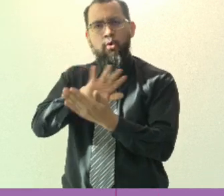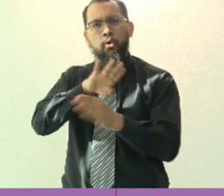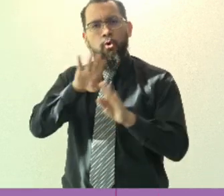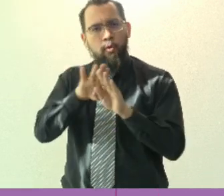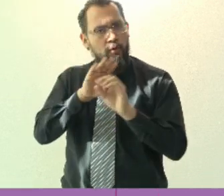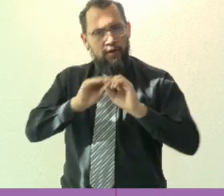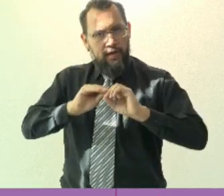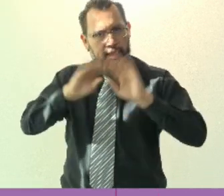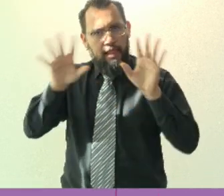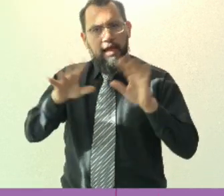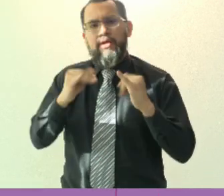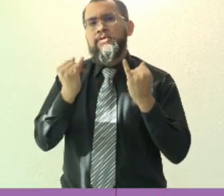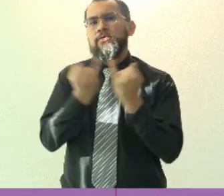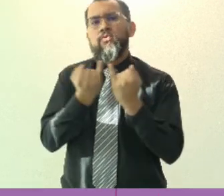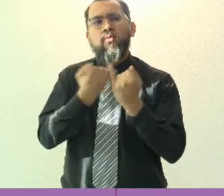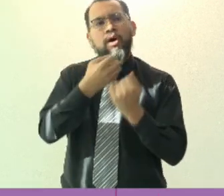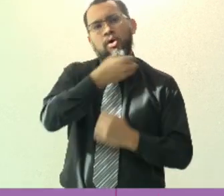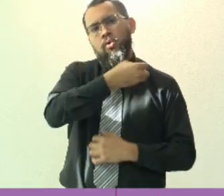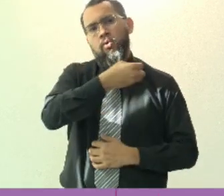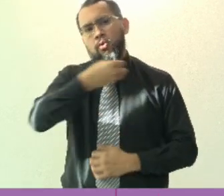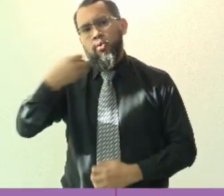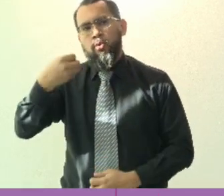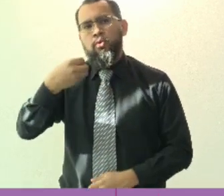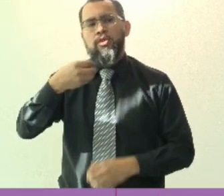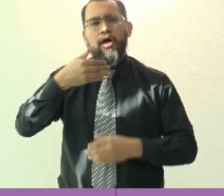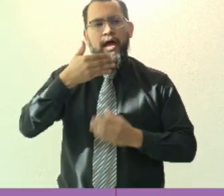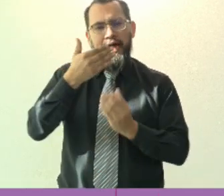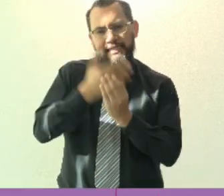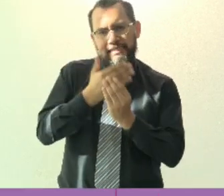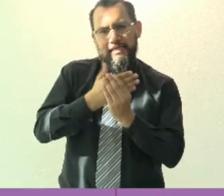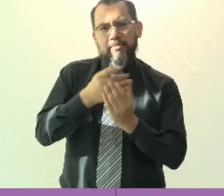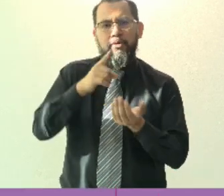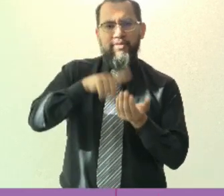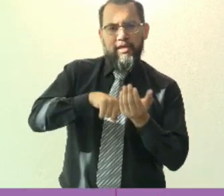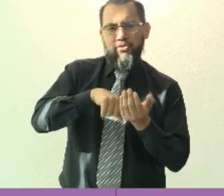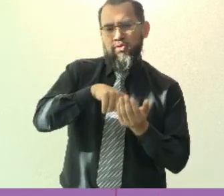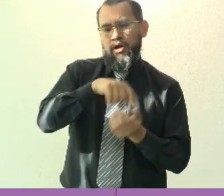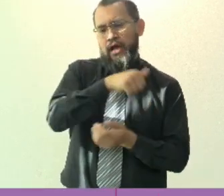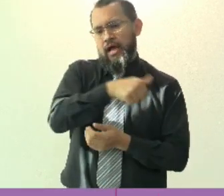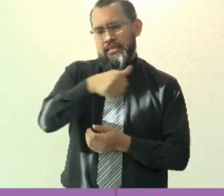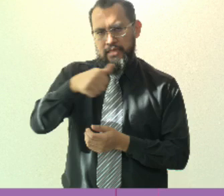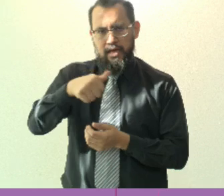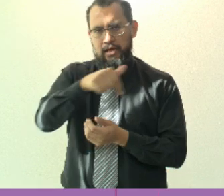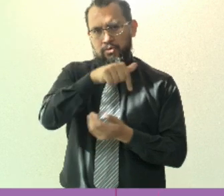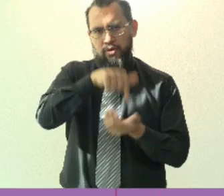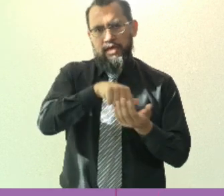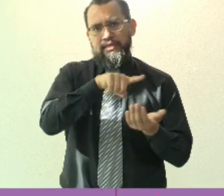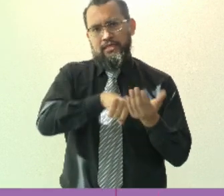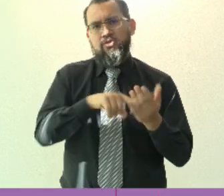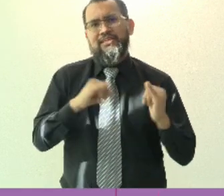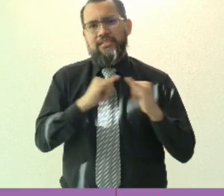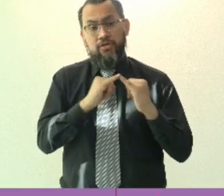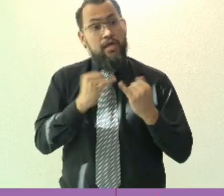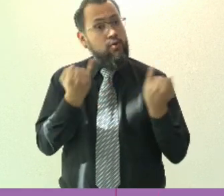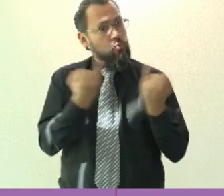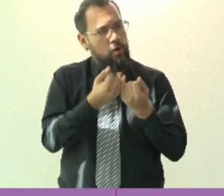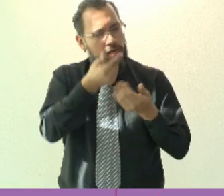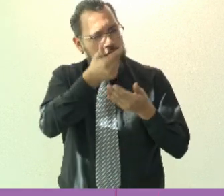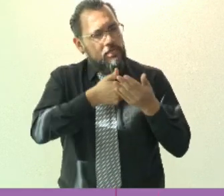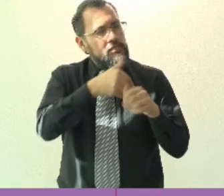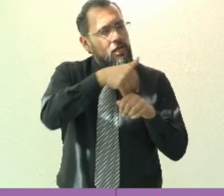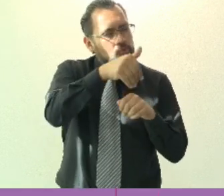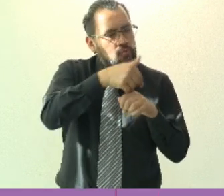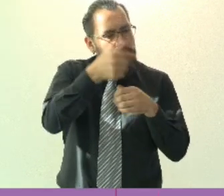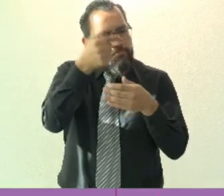con los esquemas de clasificación archivística de cada sujeto obligado y se inventaríen. Esta parte es